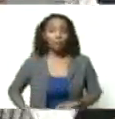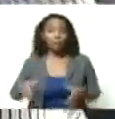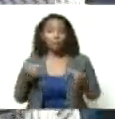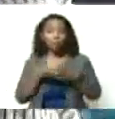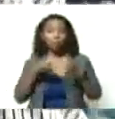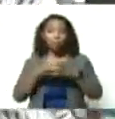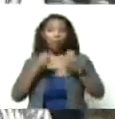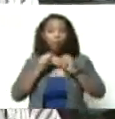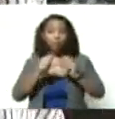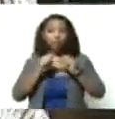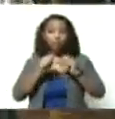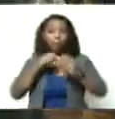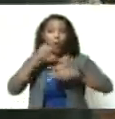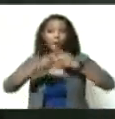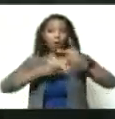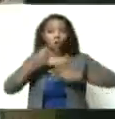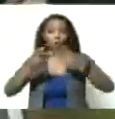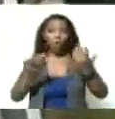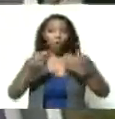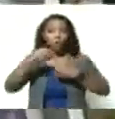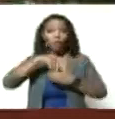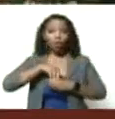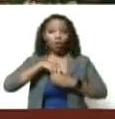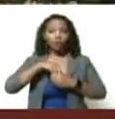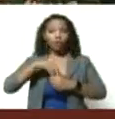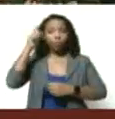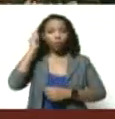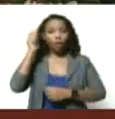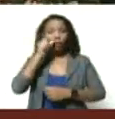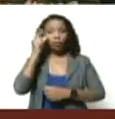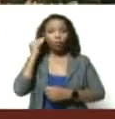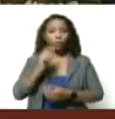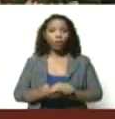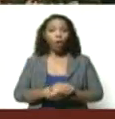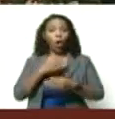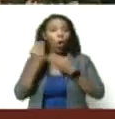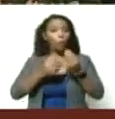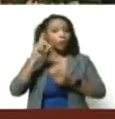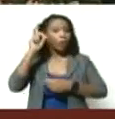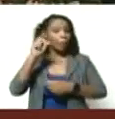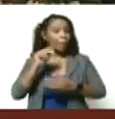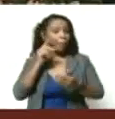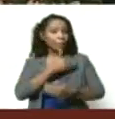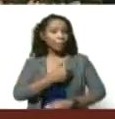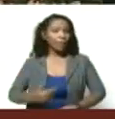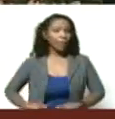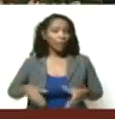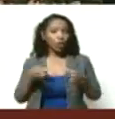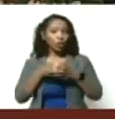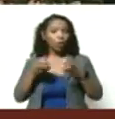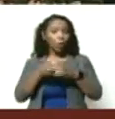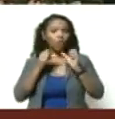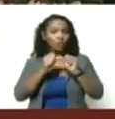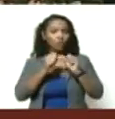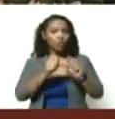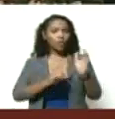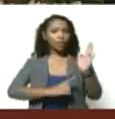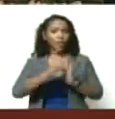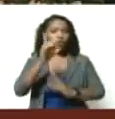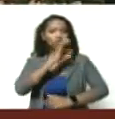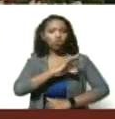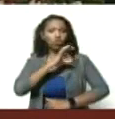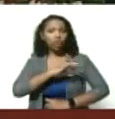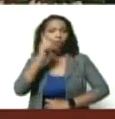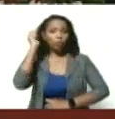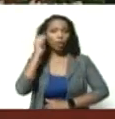Comisión Permanente de Política e Interior, diputado Pedro Carreño, así como también el presidente de la Comisión Permanente de Desarrollo Social,